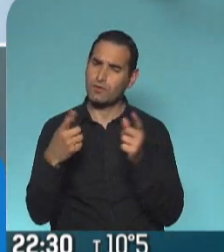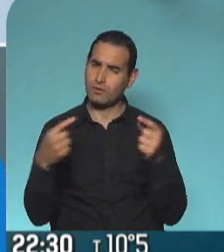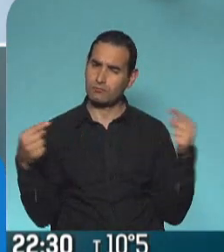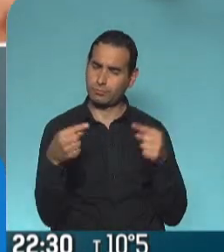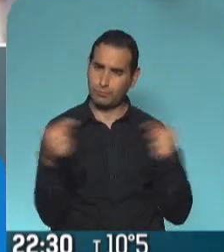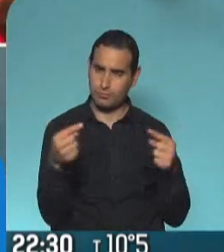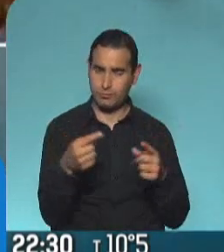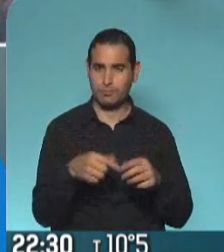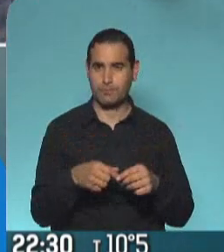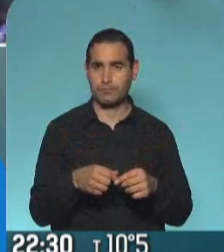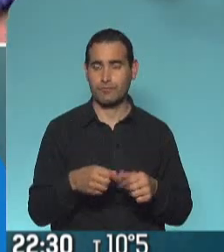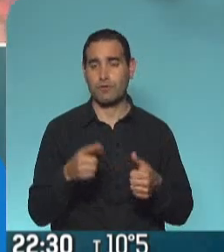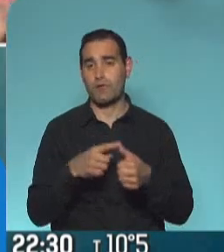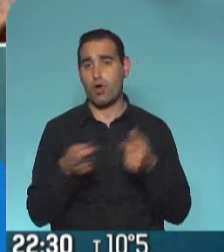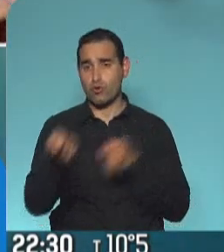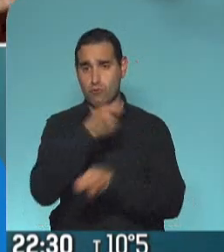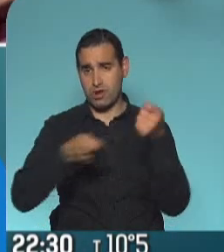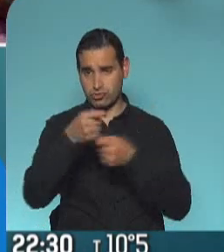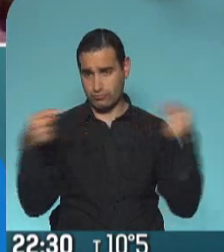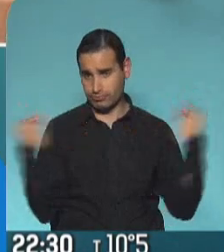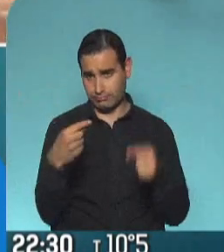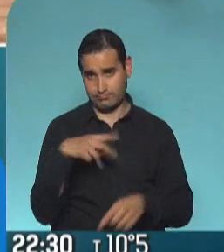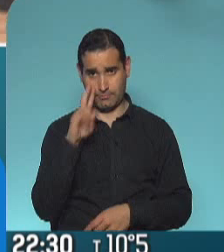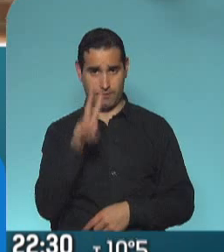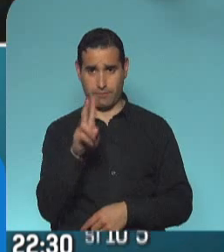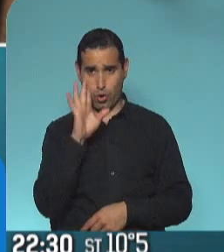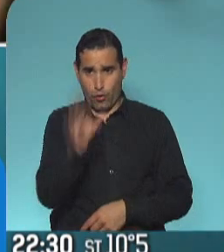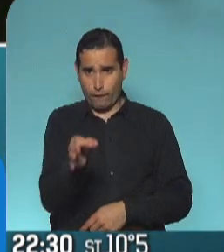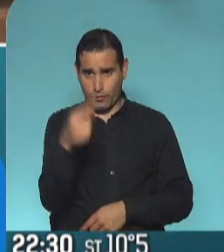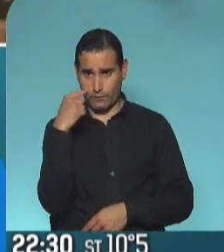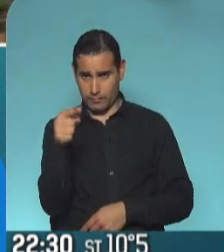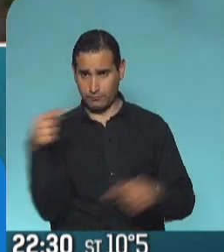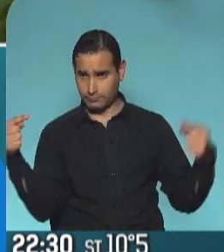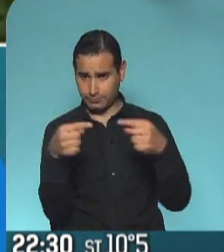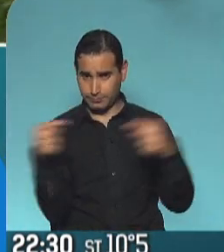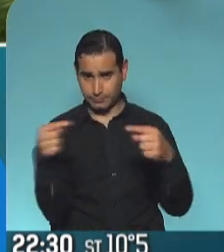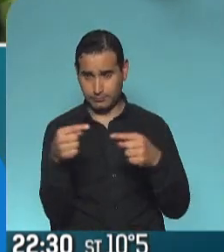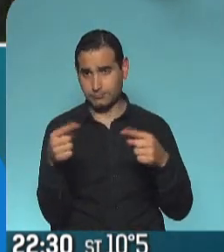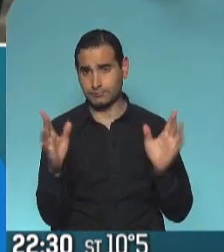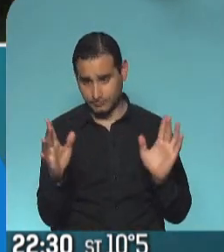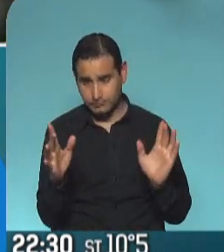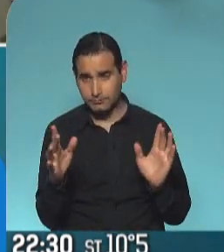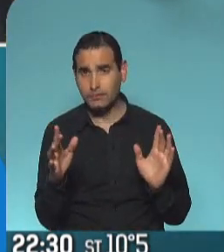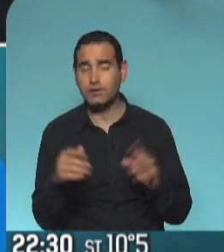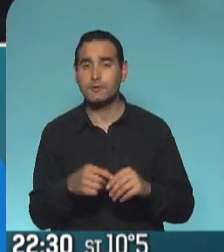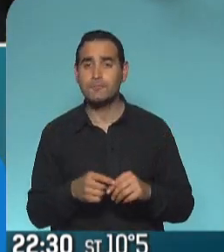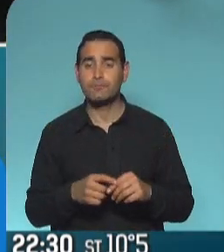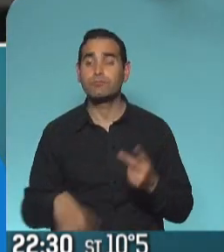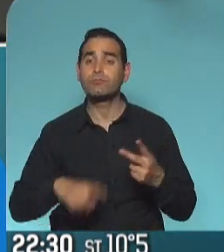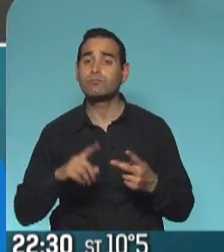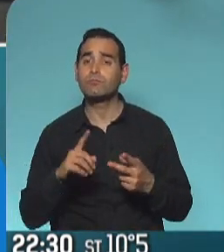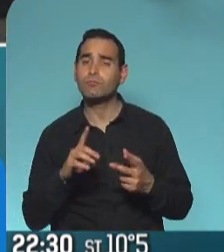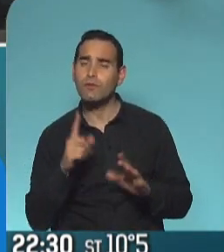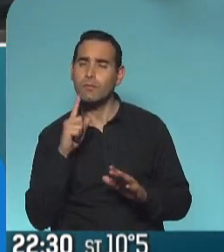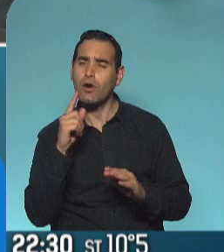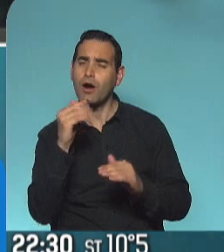¿no? Una dimensión comercial, que es lo que está a la vista, es el cielo abierto del conflicto, digamos, es un conflicto a cielo abierto desde el punto de vista comercial, que